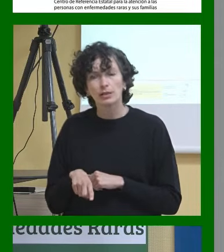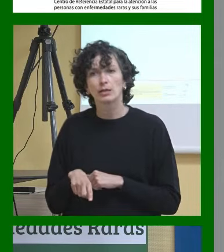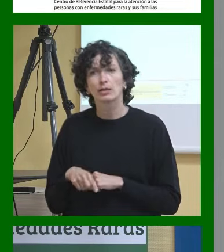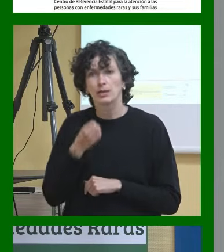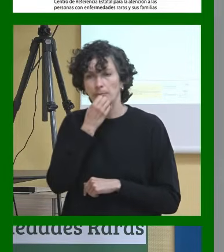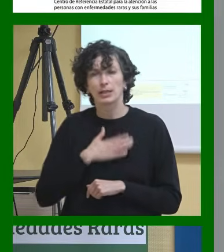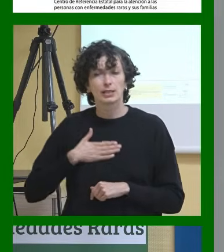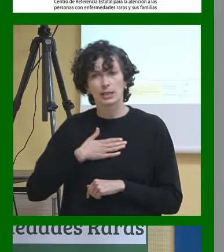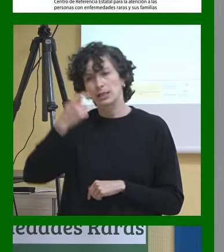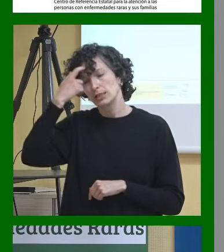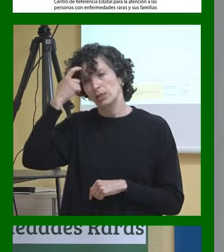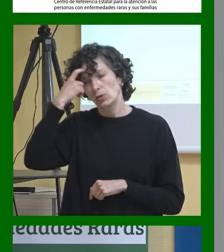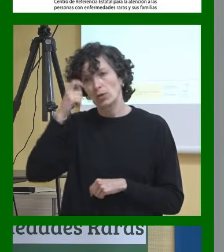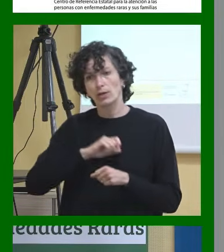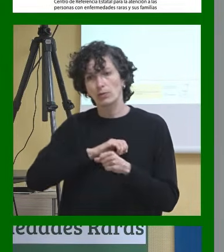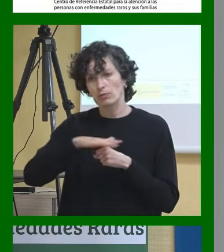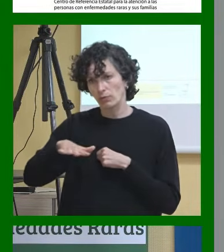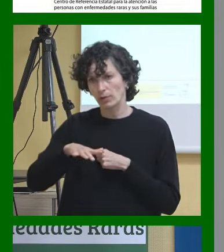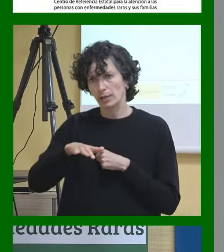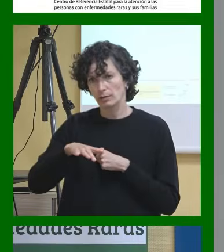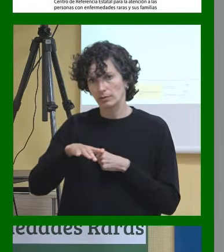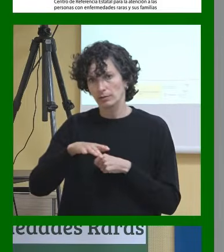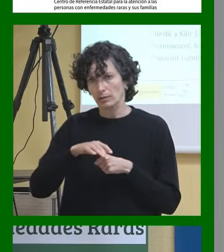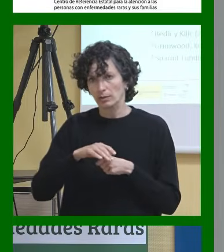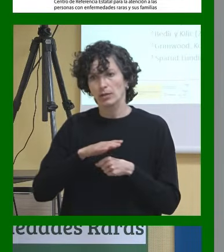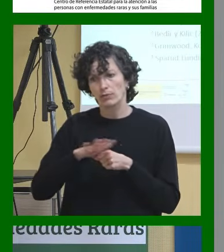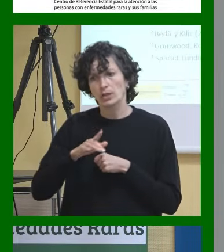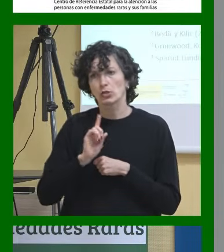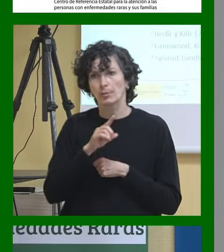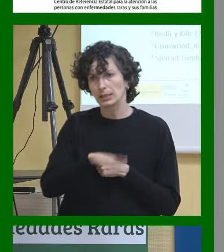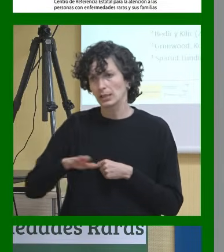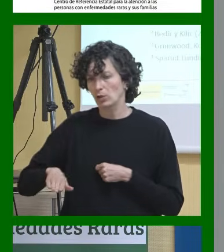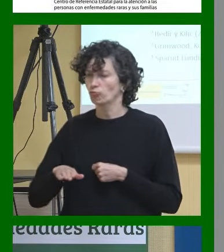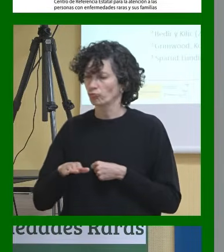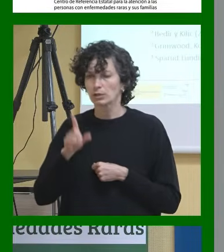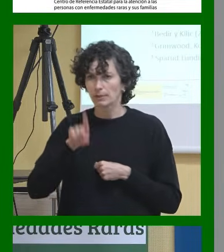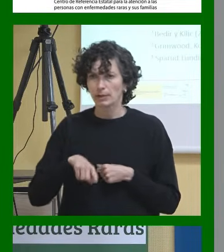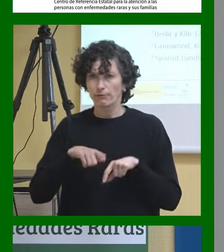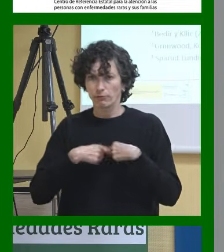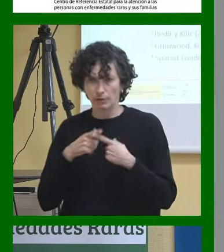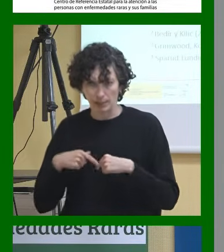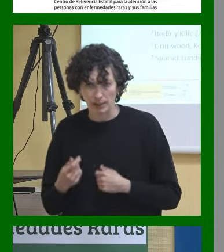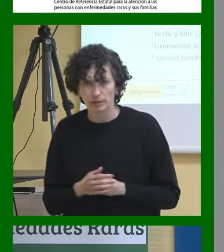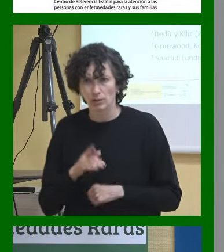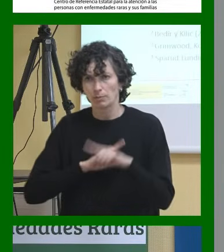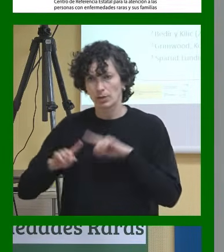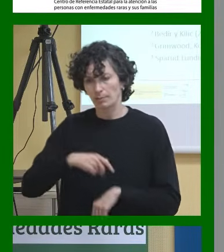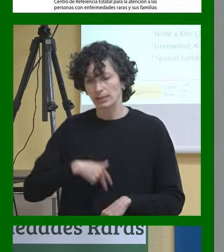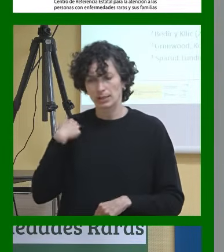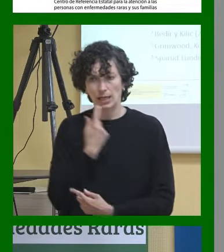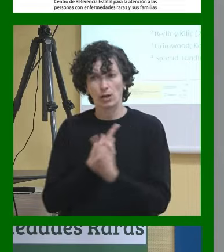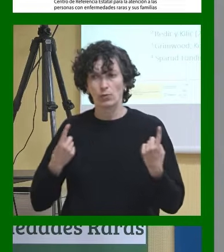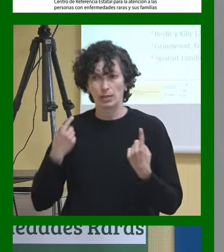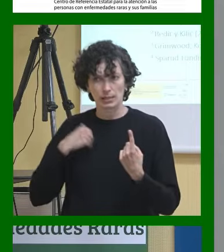el bienestar psicológico tanto de los niños como de las familias. Algunos de los problemas generales que ya